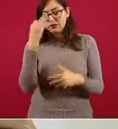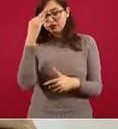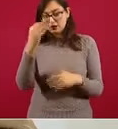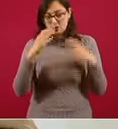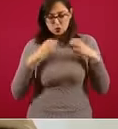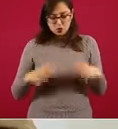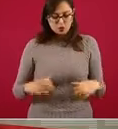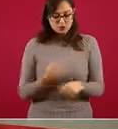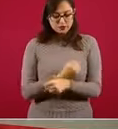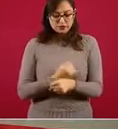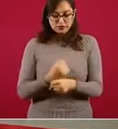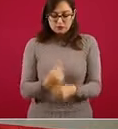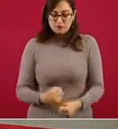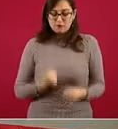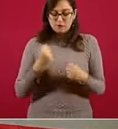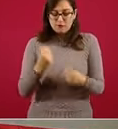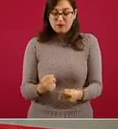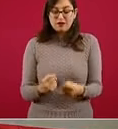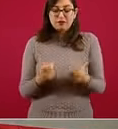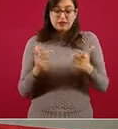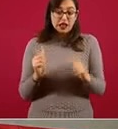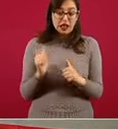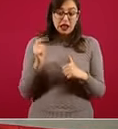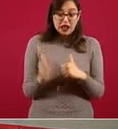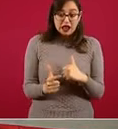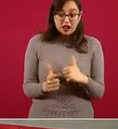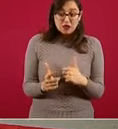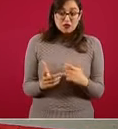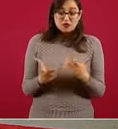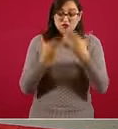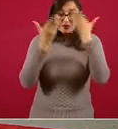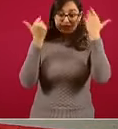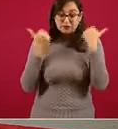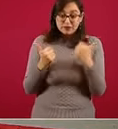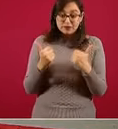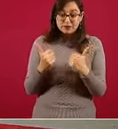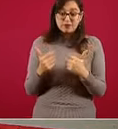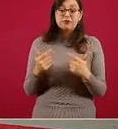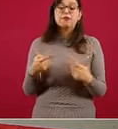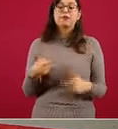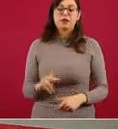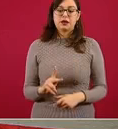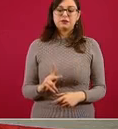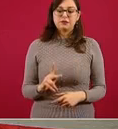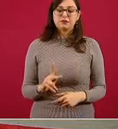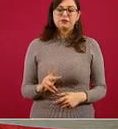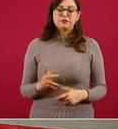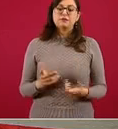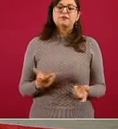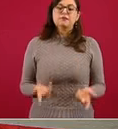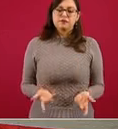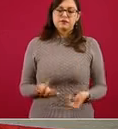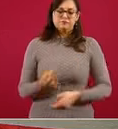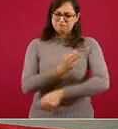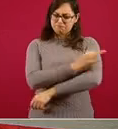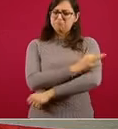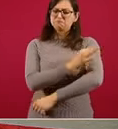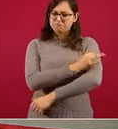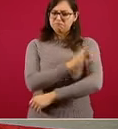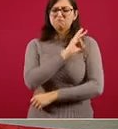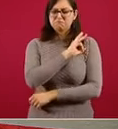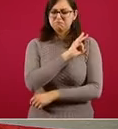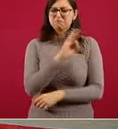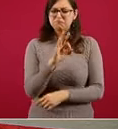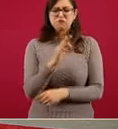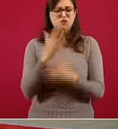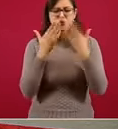inmunidad natural por estos eventos de infección, lo que sí se ha identificado es que sigue siendo segura la vacunación aún en